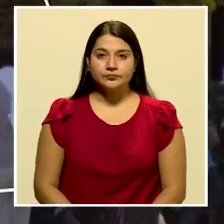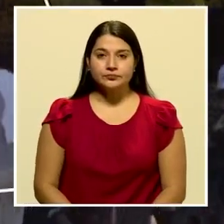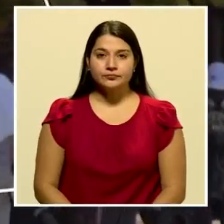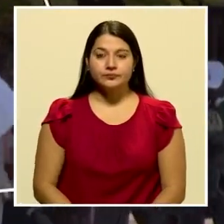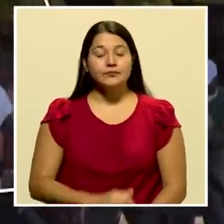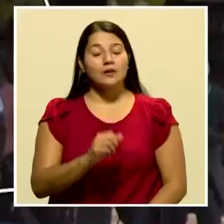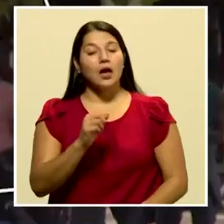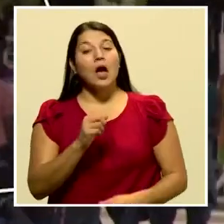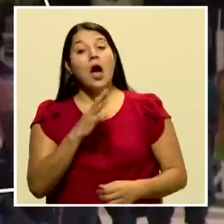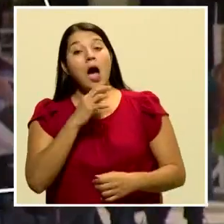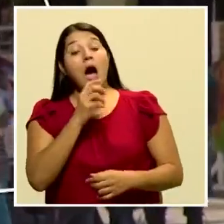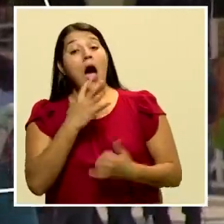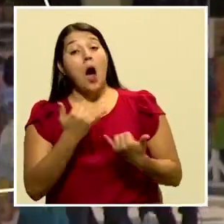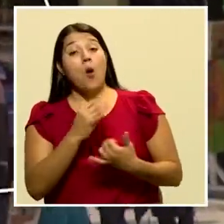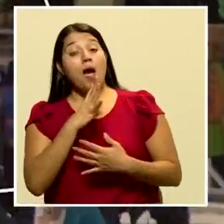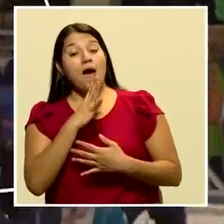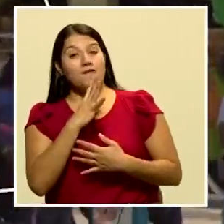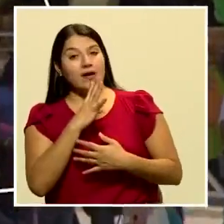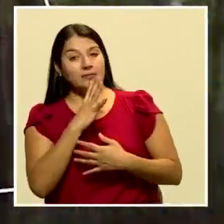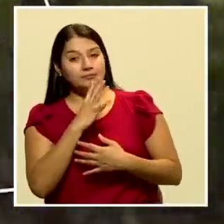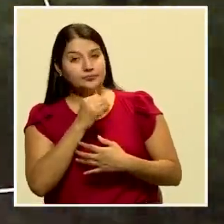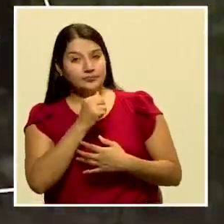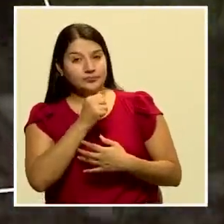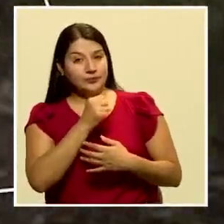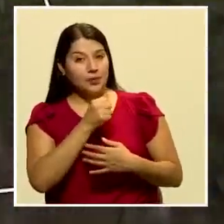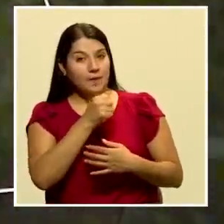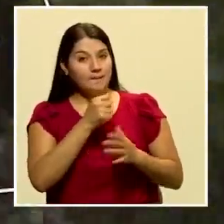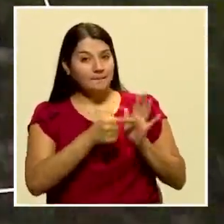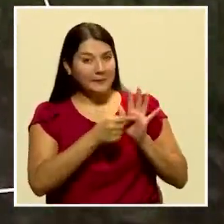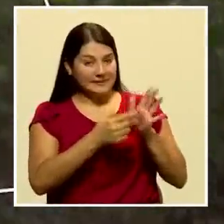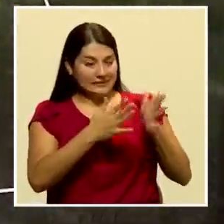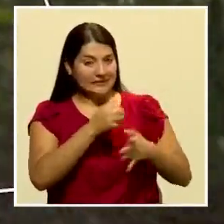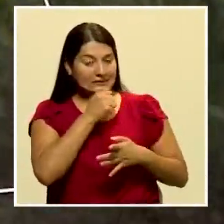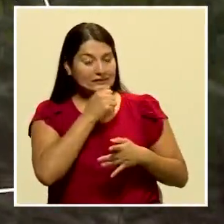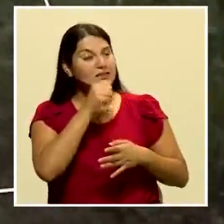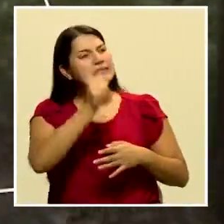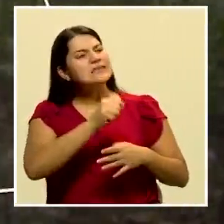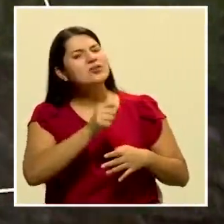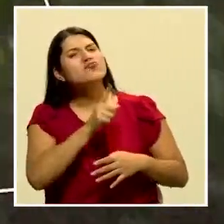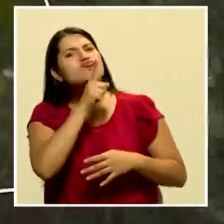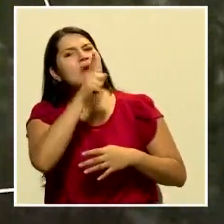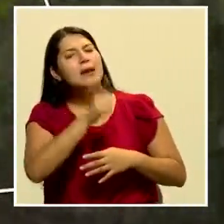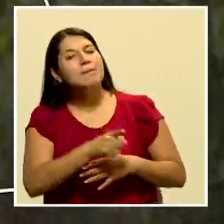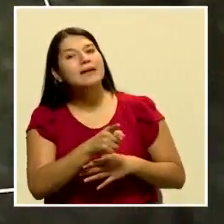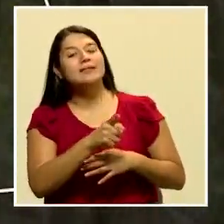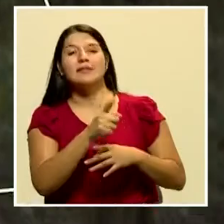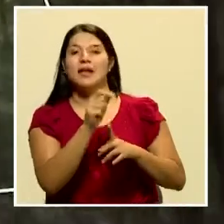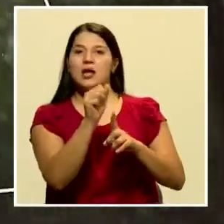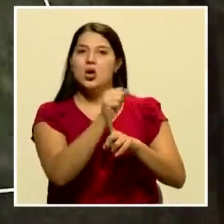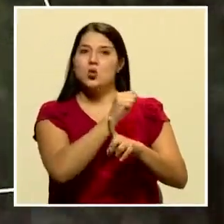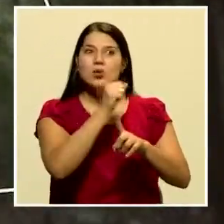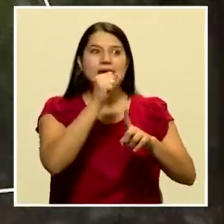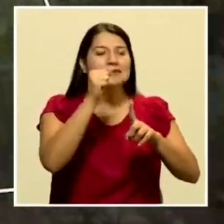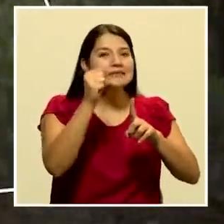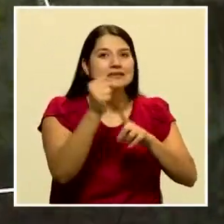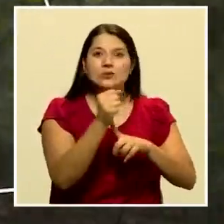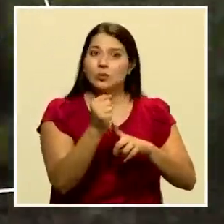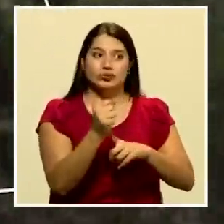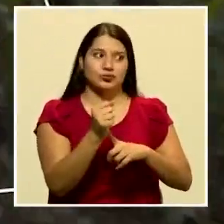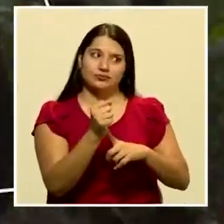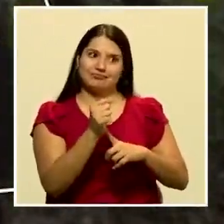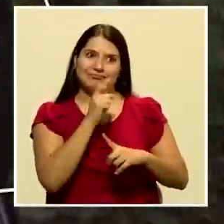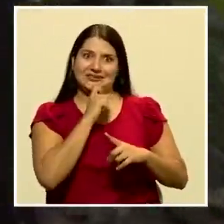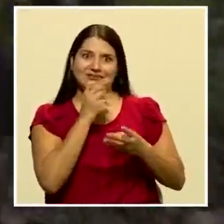Claro que sí, María Teresa. Es realmente un fenómeno que además está lejos de